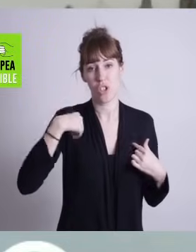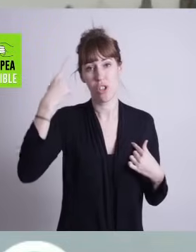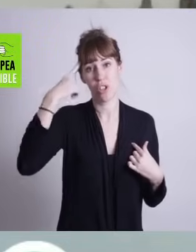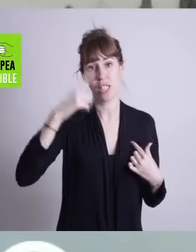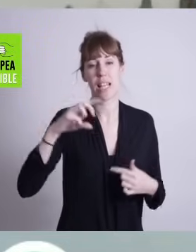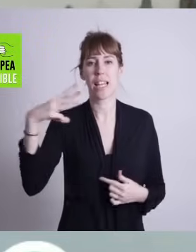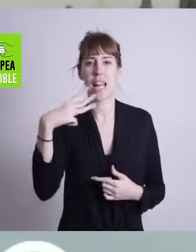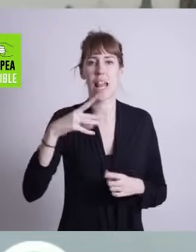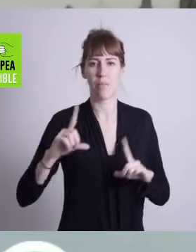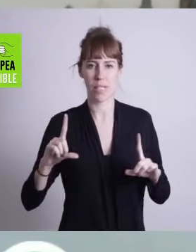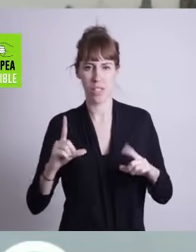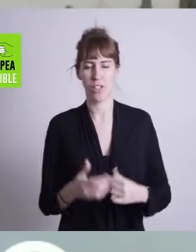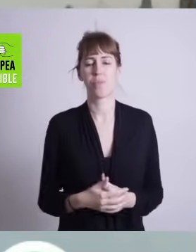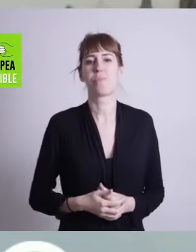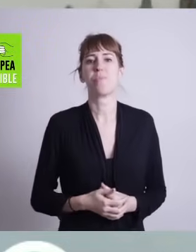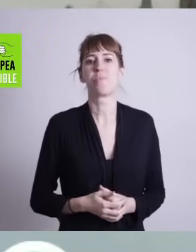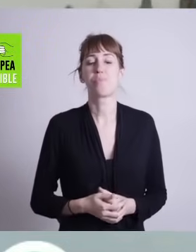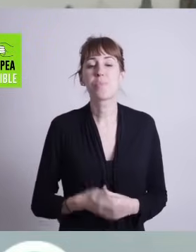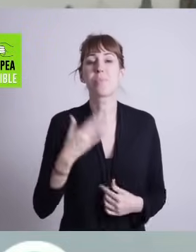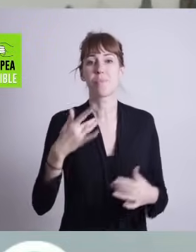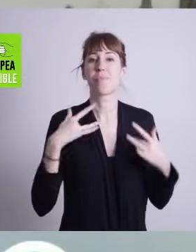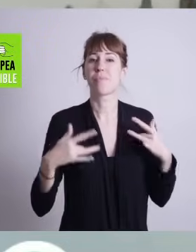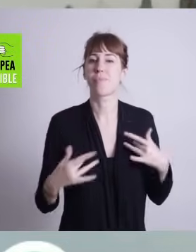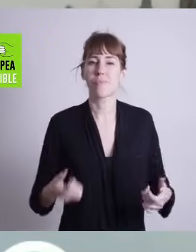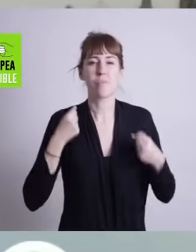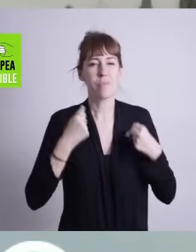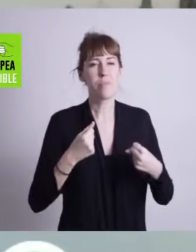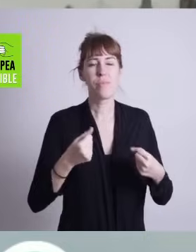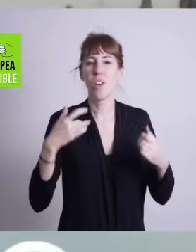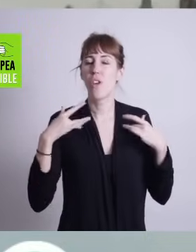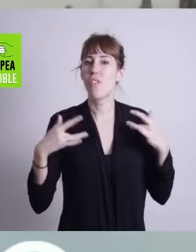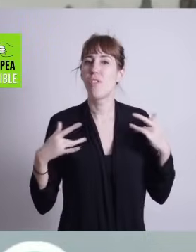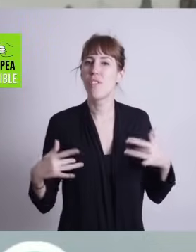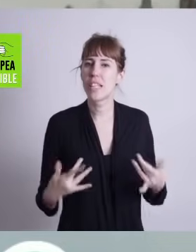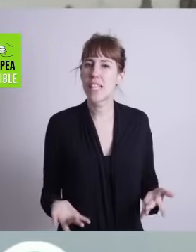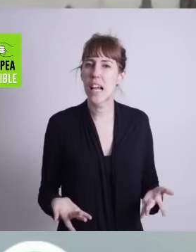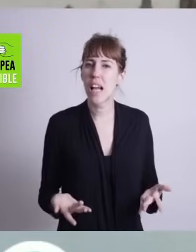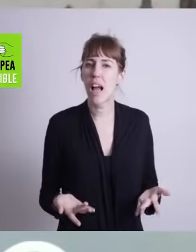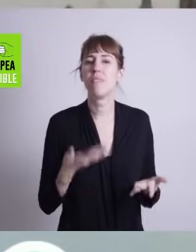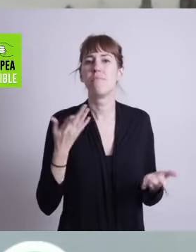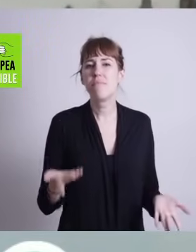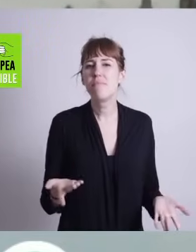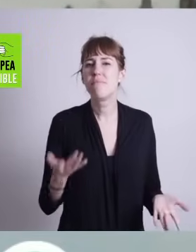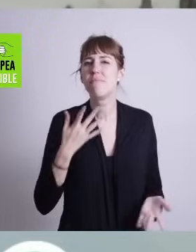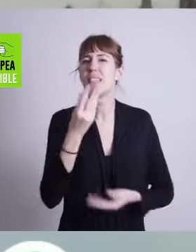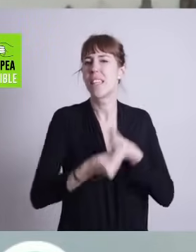Y ahí, dentro de nuestra anatomía energético-física, ¿dónde tendríamos que hacer el acuaje?